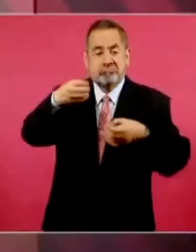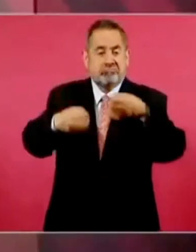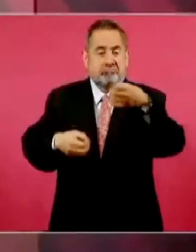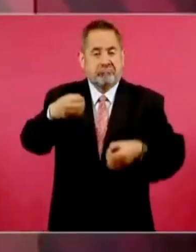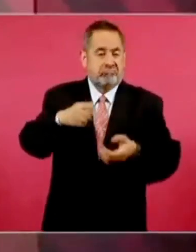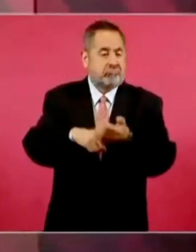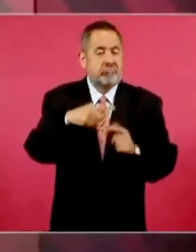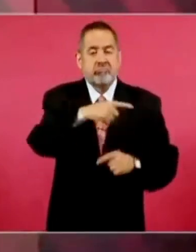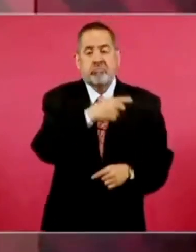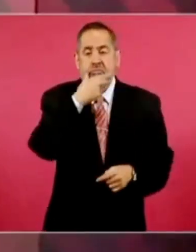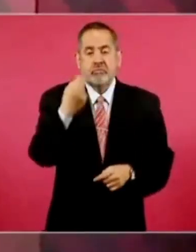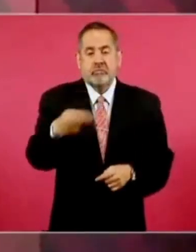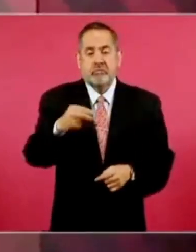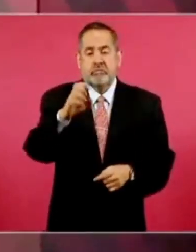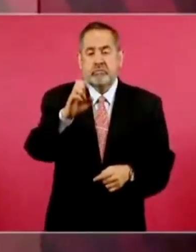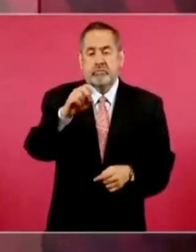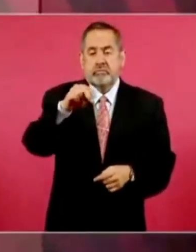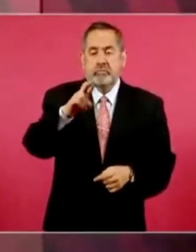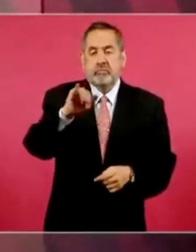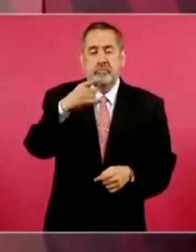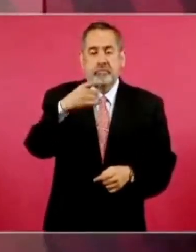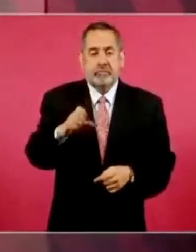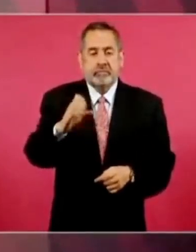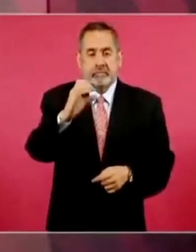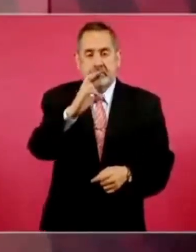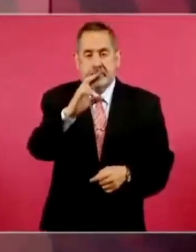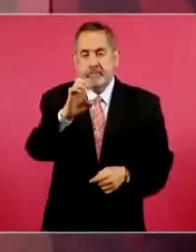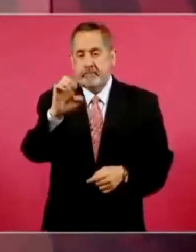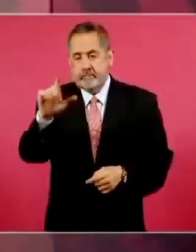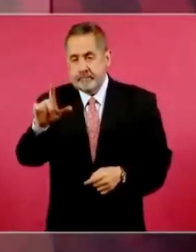Enrique Krill, y su suegro,